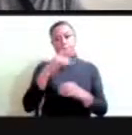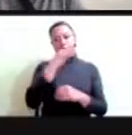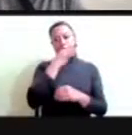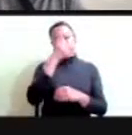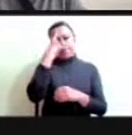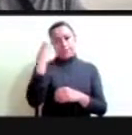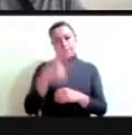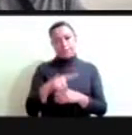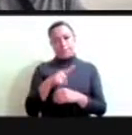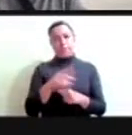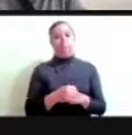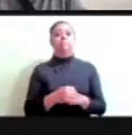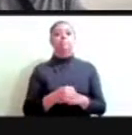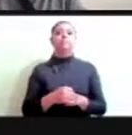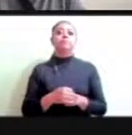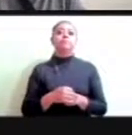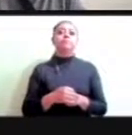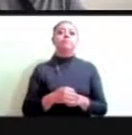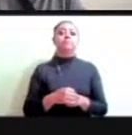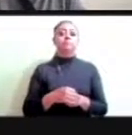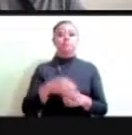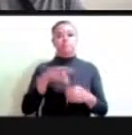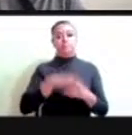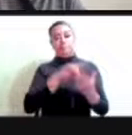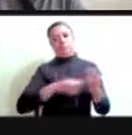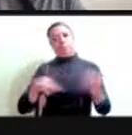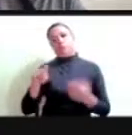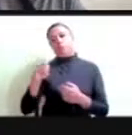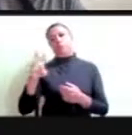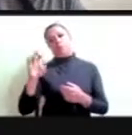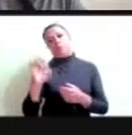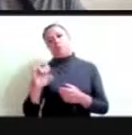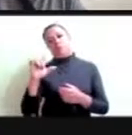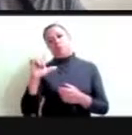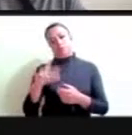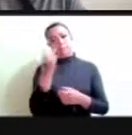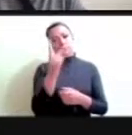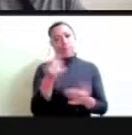nominal del dictamen en lo general y en lo particular en un solo acto.